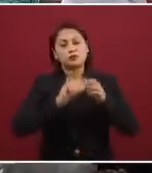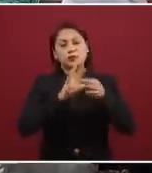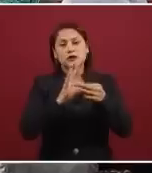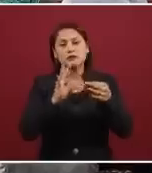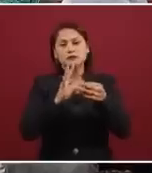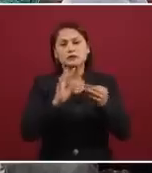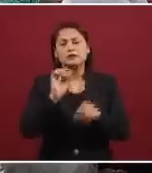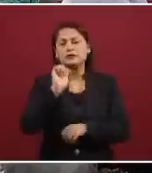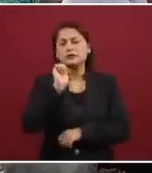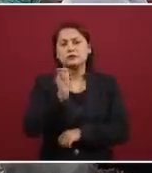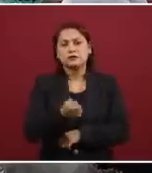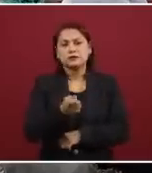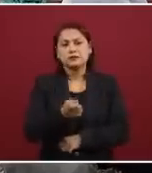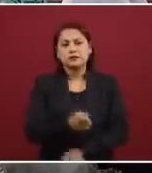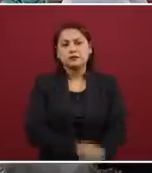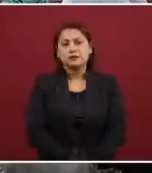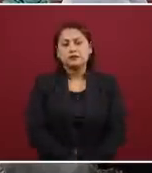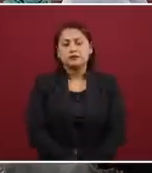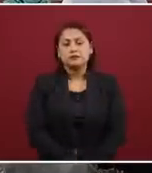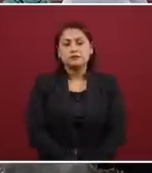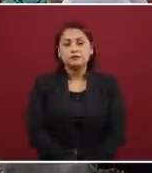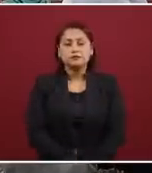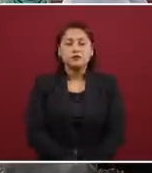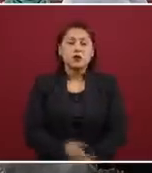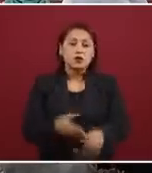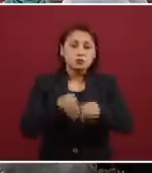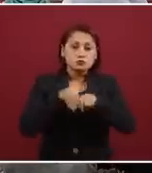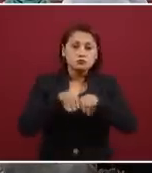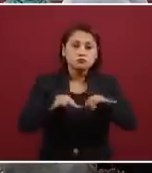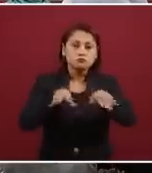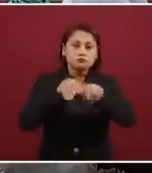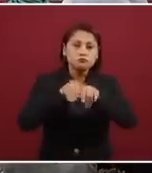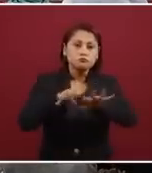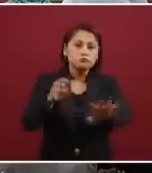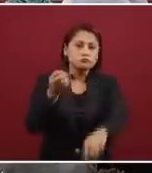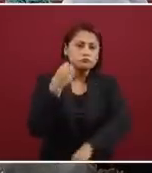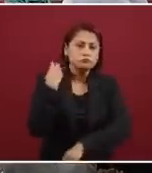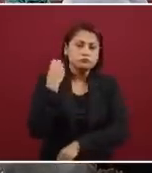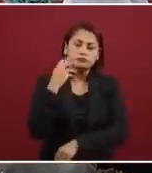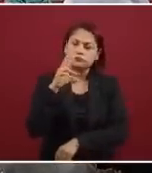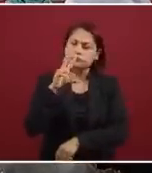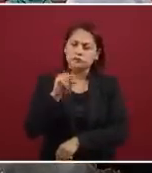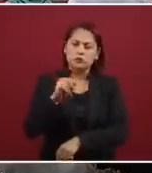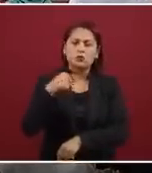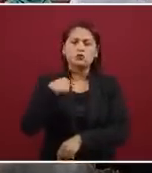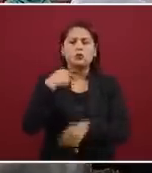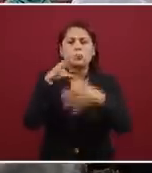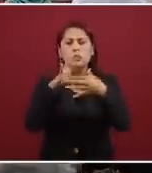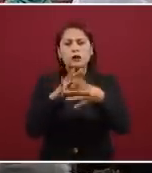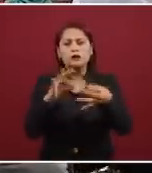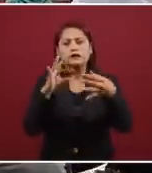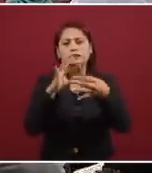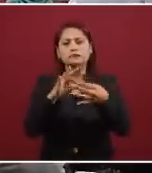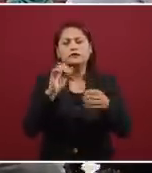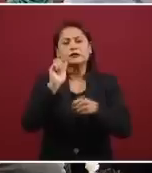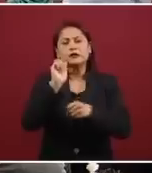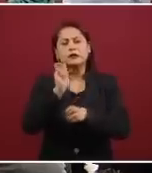la, más que una campaña de información, el concepto que engloba este proceso